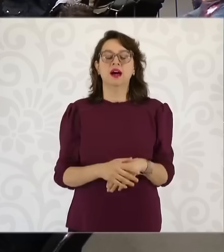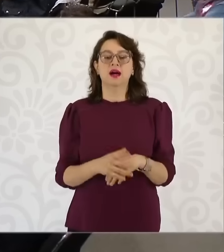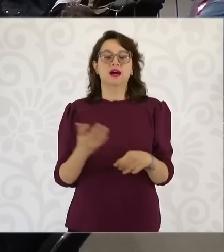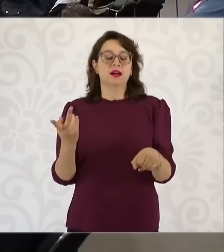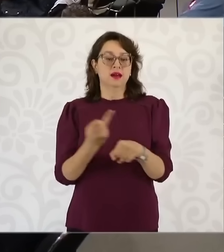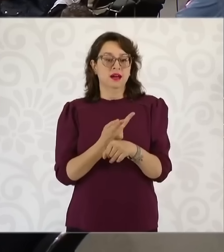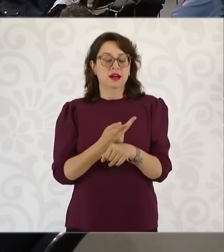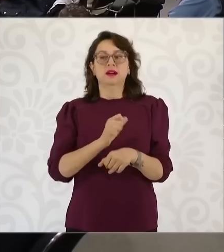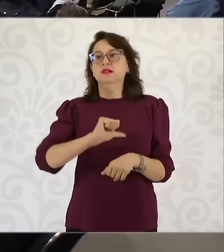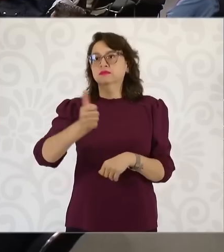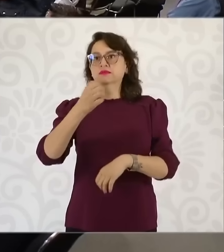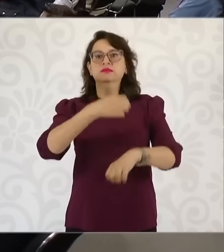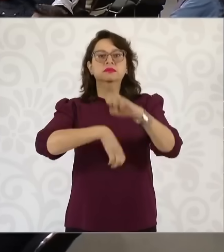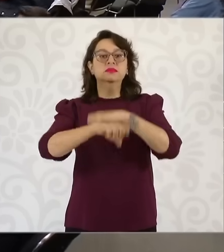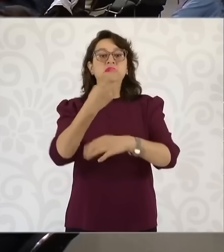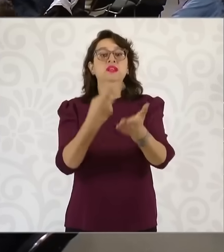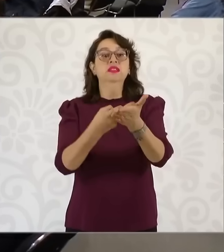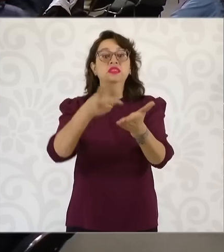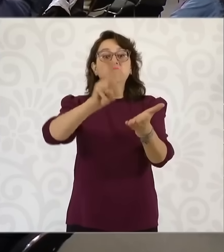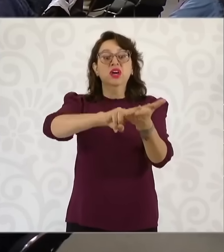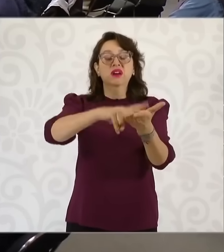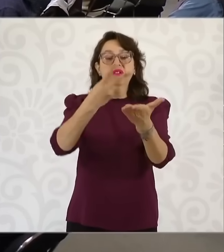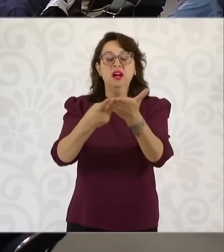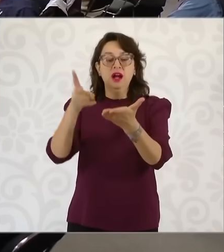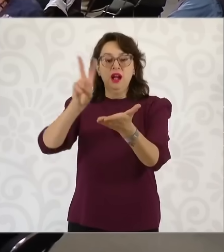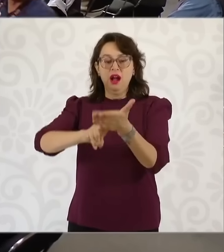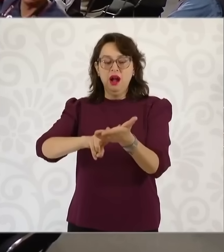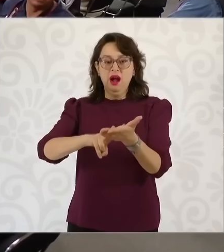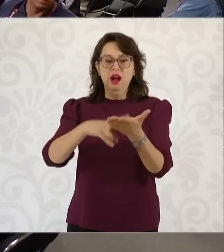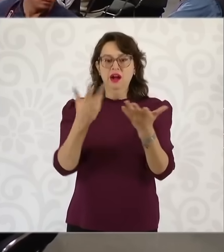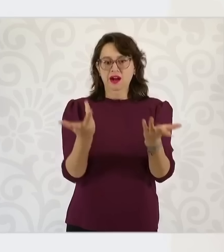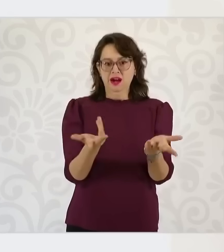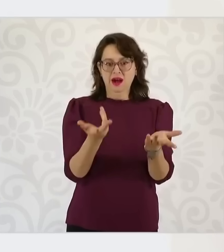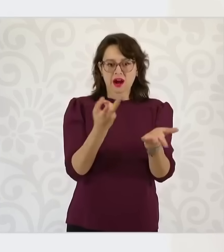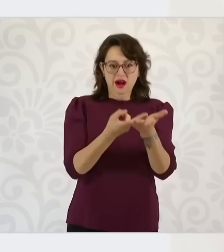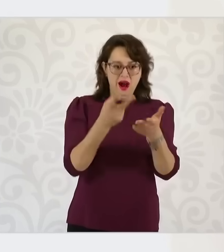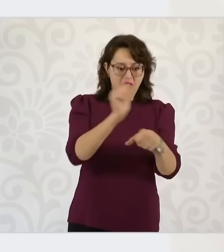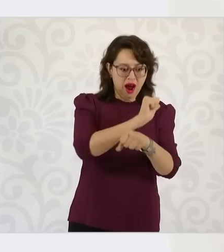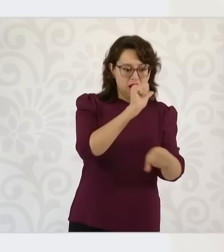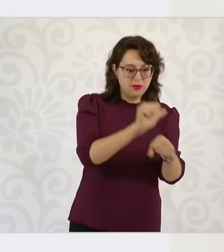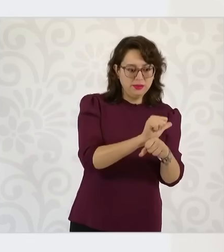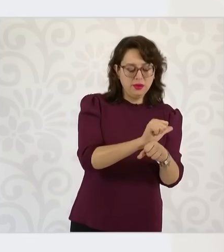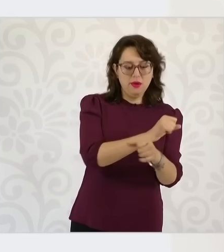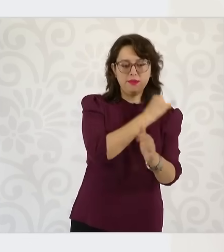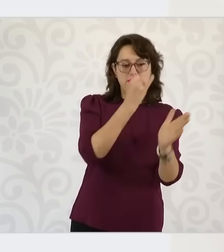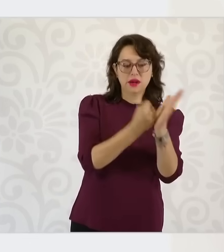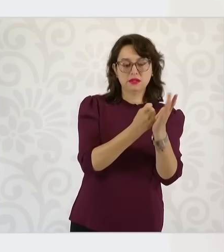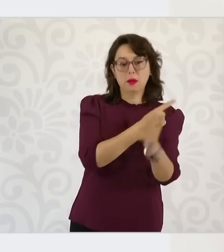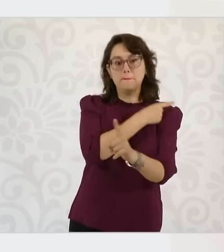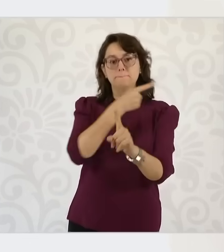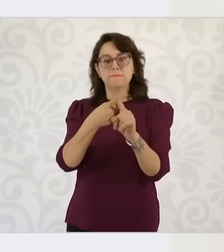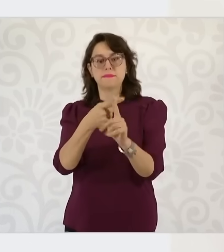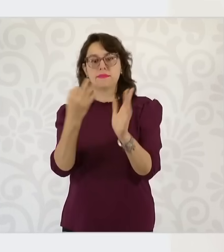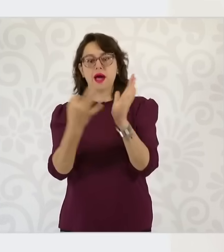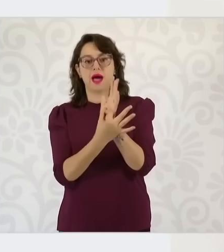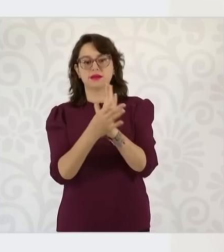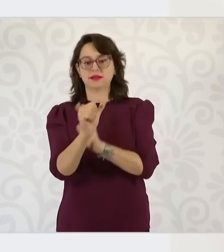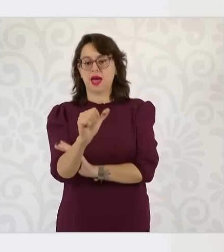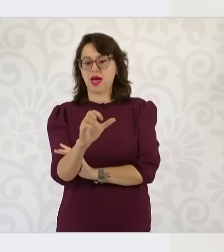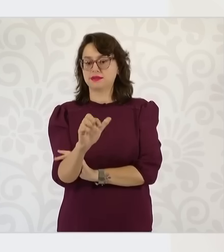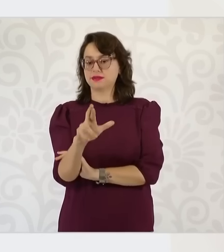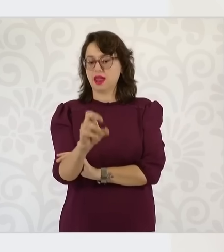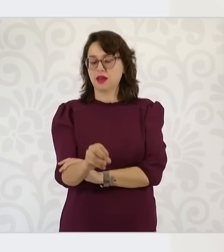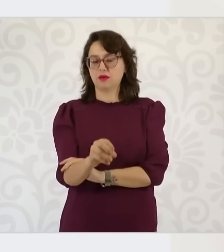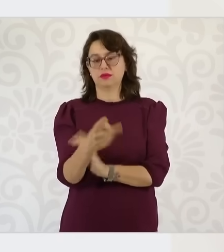arancel. Les cobraban el arancel del acero y el arancel de los autos. Entonces, ahora